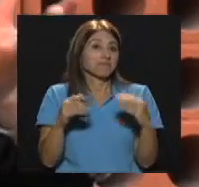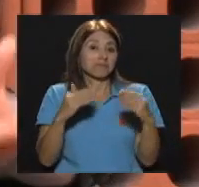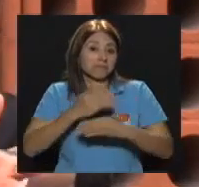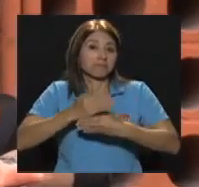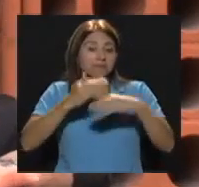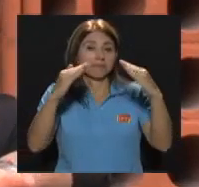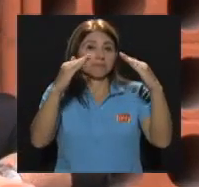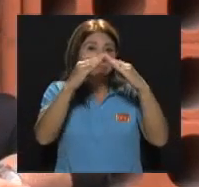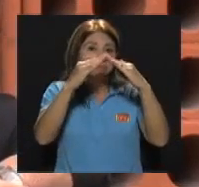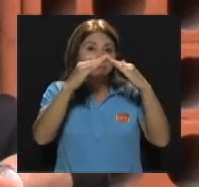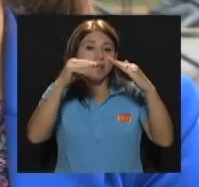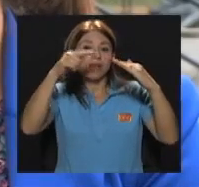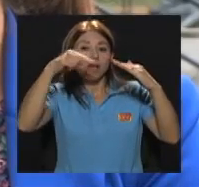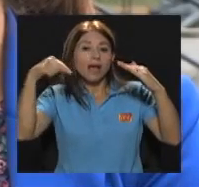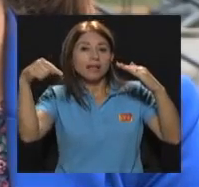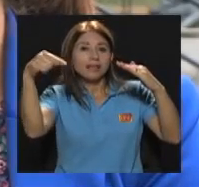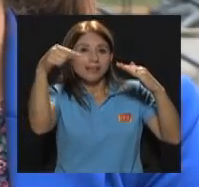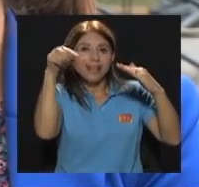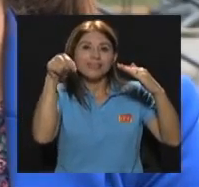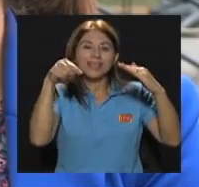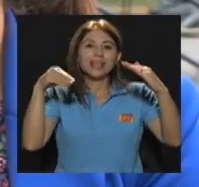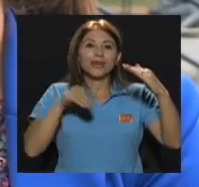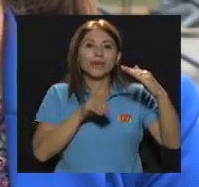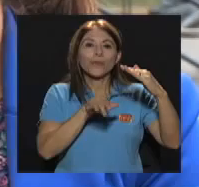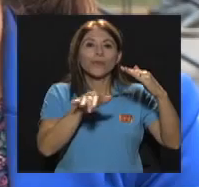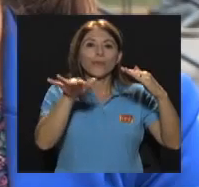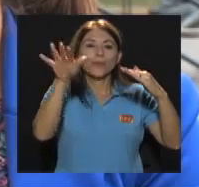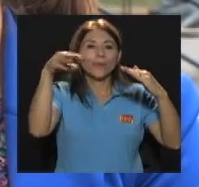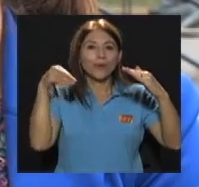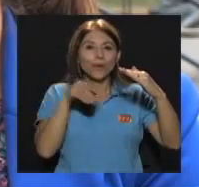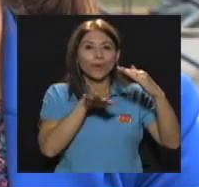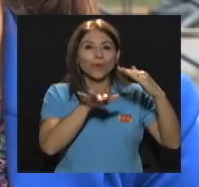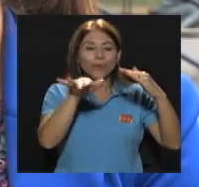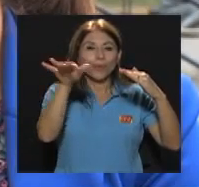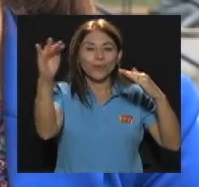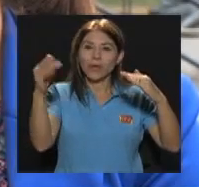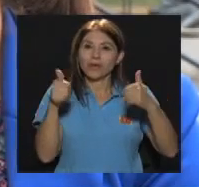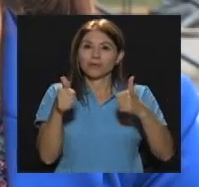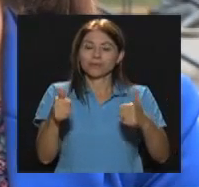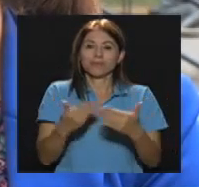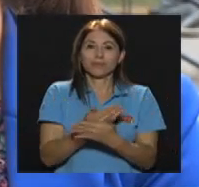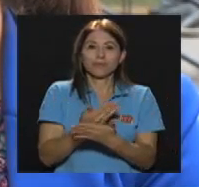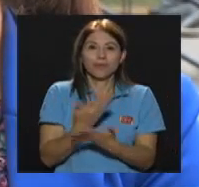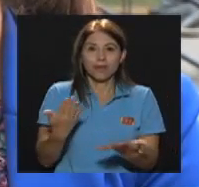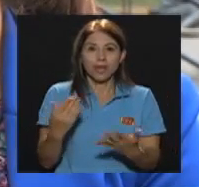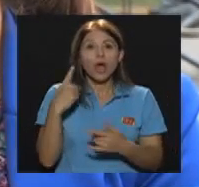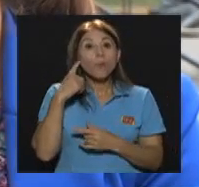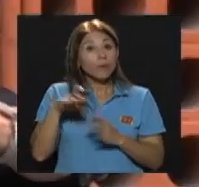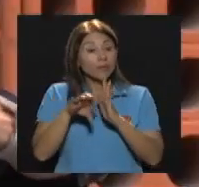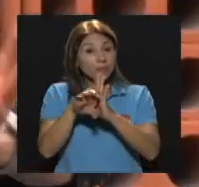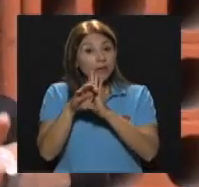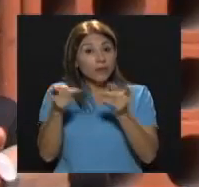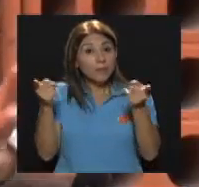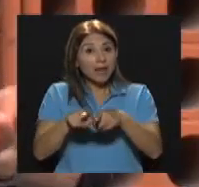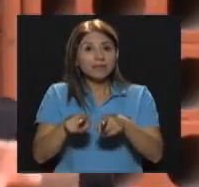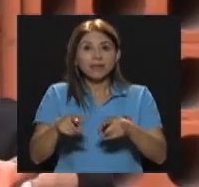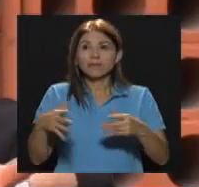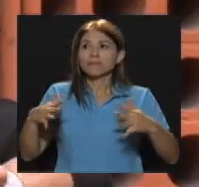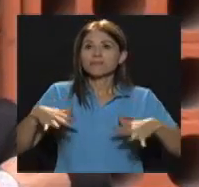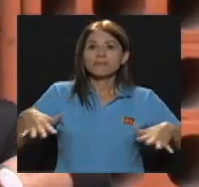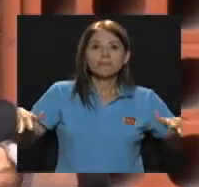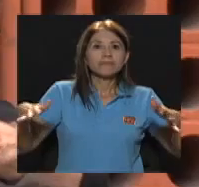un ambiente sano, no viciado, porque los aires se vician, ¿verdad?, con el calor. Entonces, cuando ustedes están, digamos, si hay